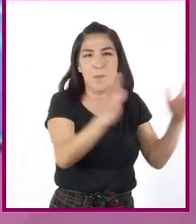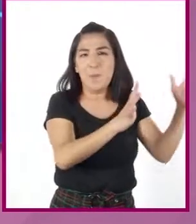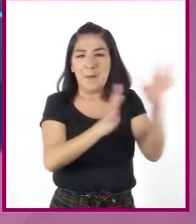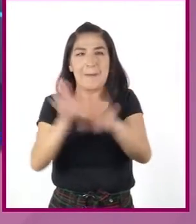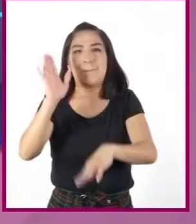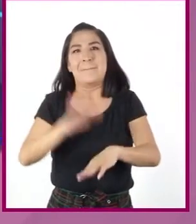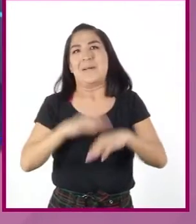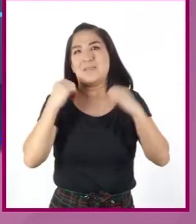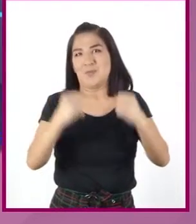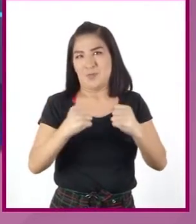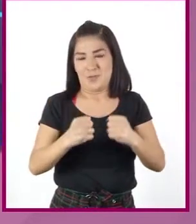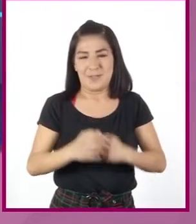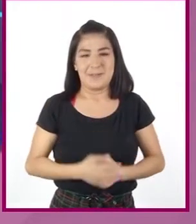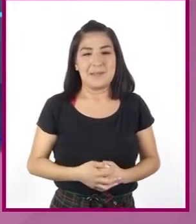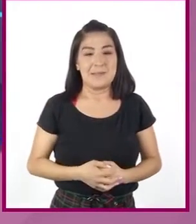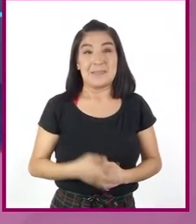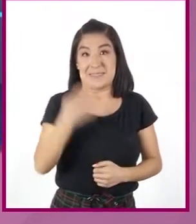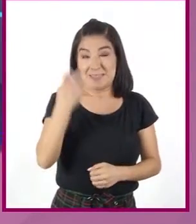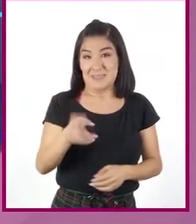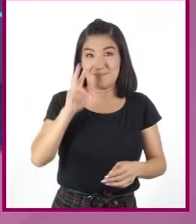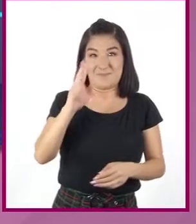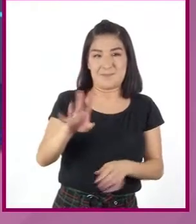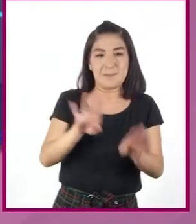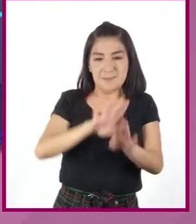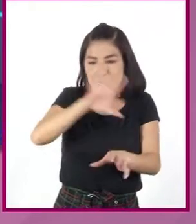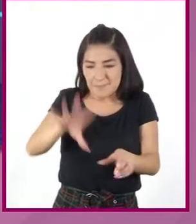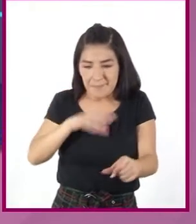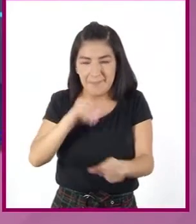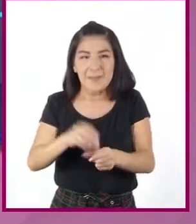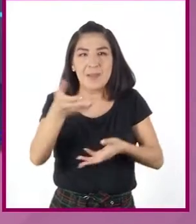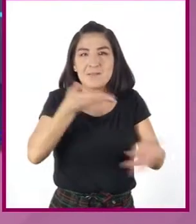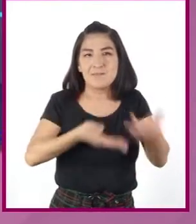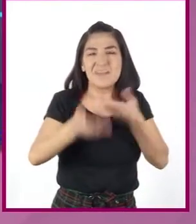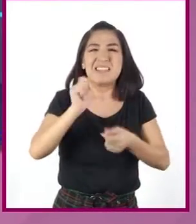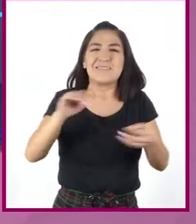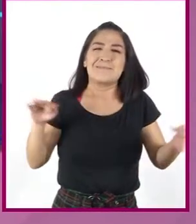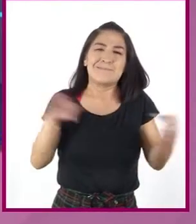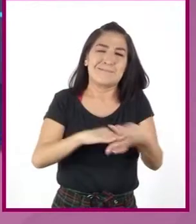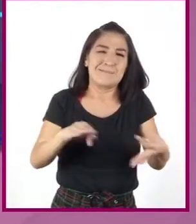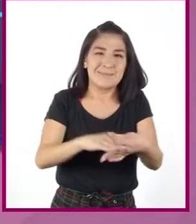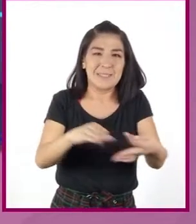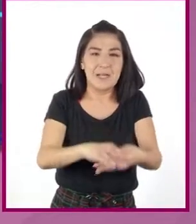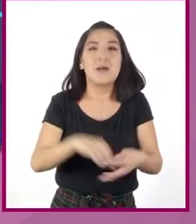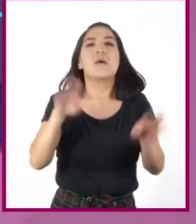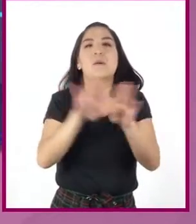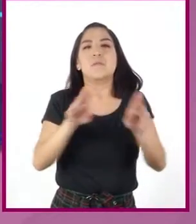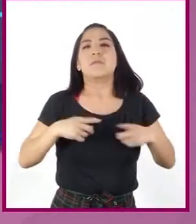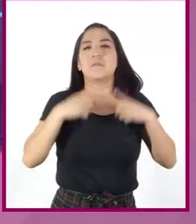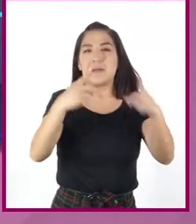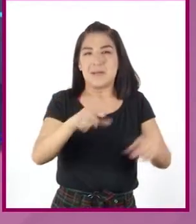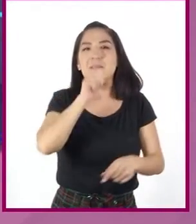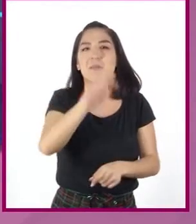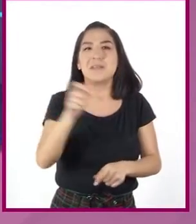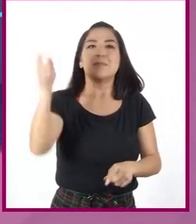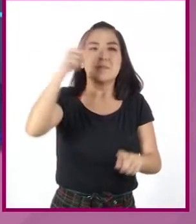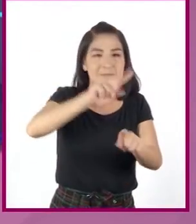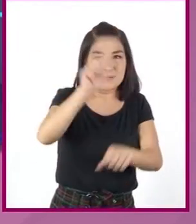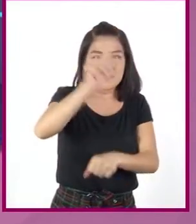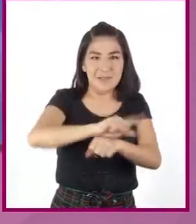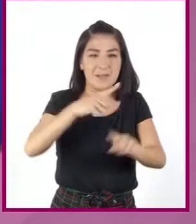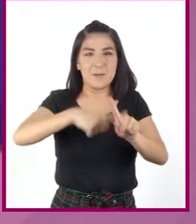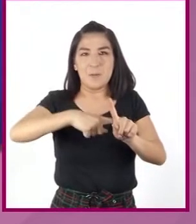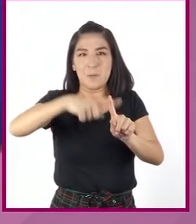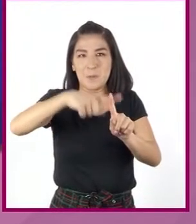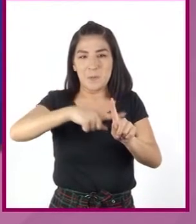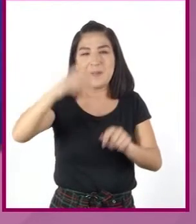abundante. Así es como todos estos elementos interactúan de manera constante y propician cierto tipo de clima y el estado del